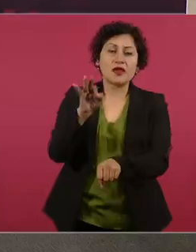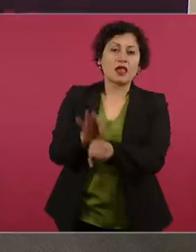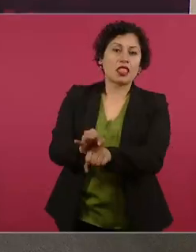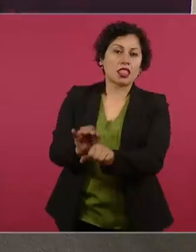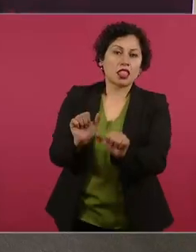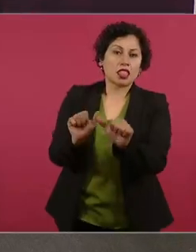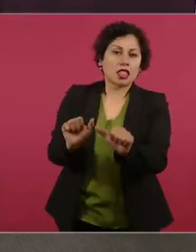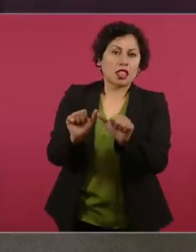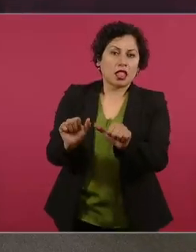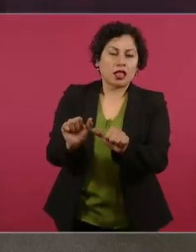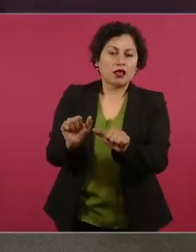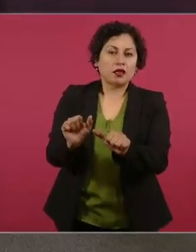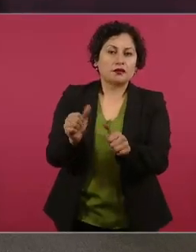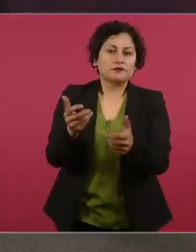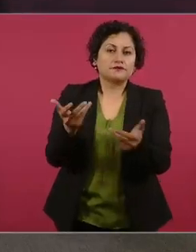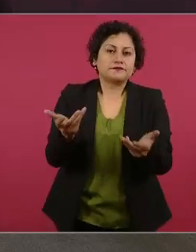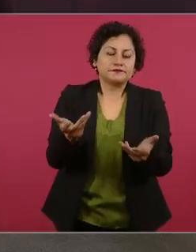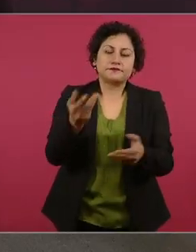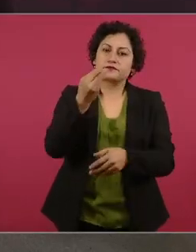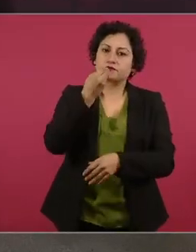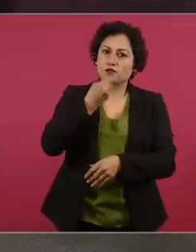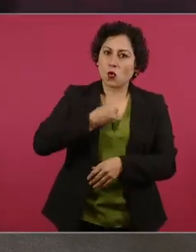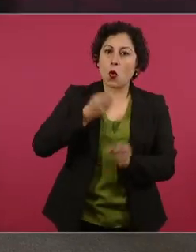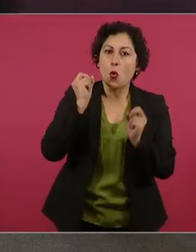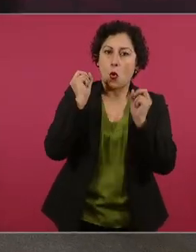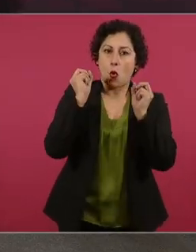pues tenemos que, por la vía legal,